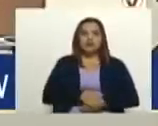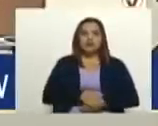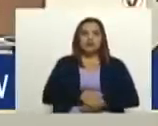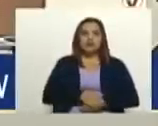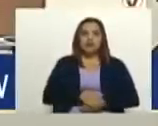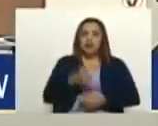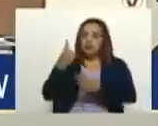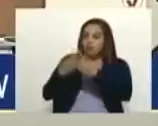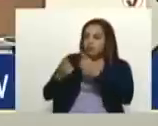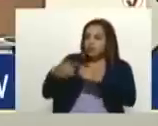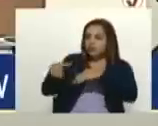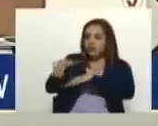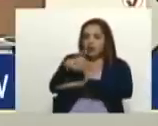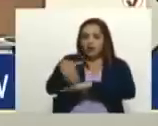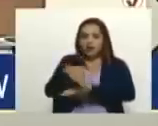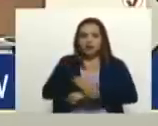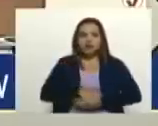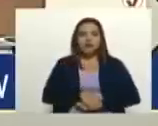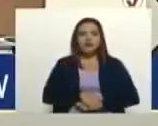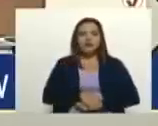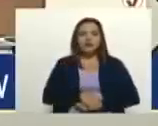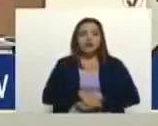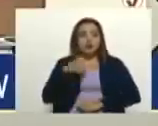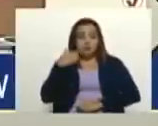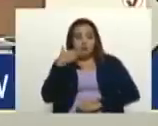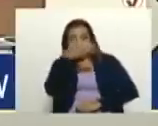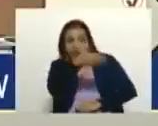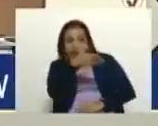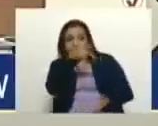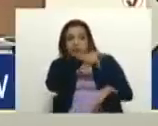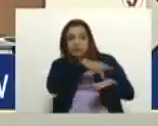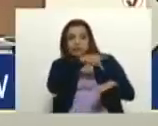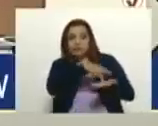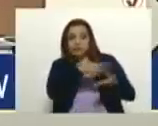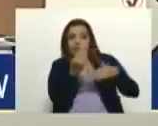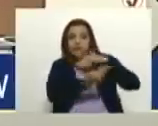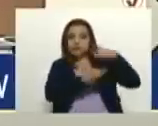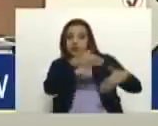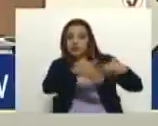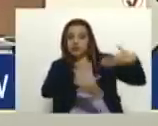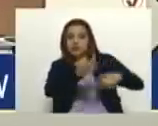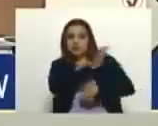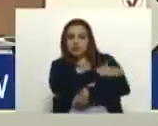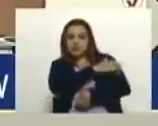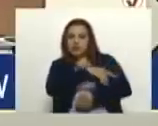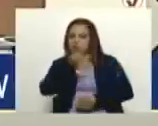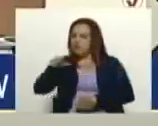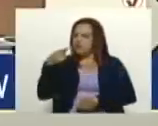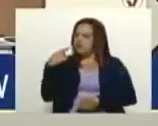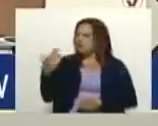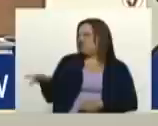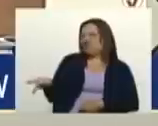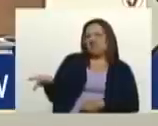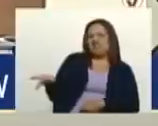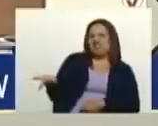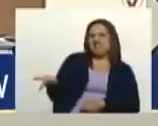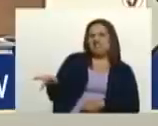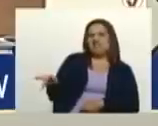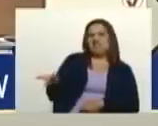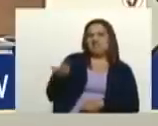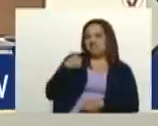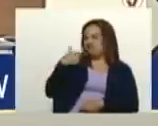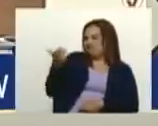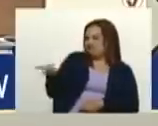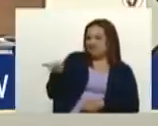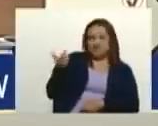preguntan en la calle, ¿va a participar usted en las primarias? La gente, ¿qué? Yo no sé qué es